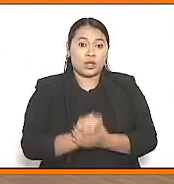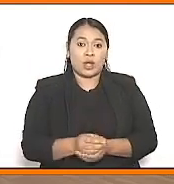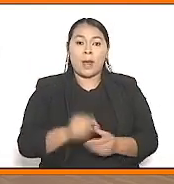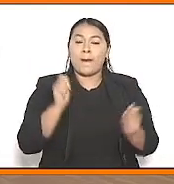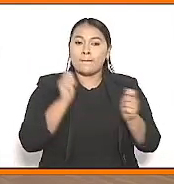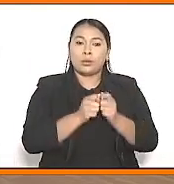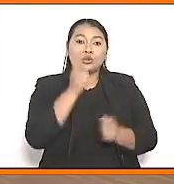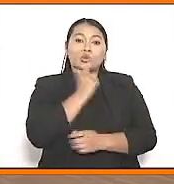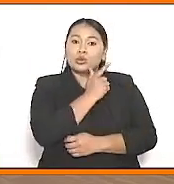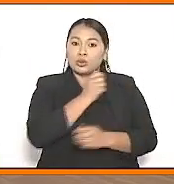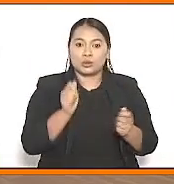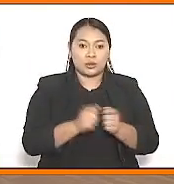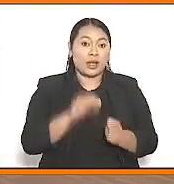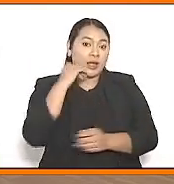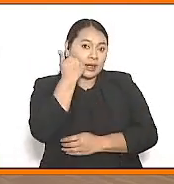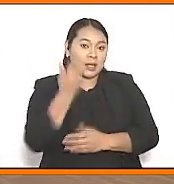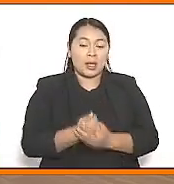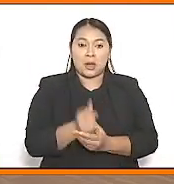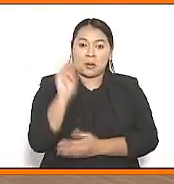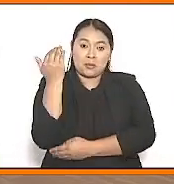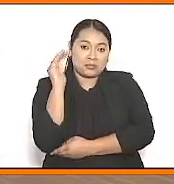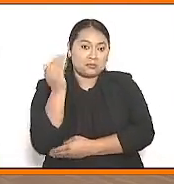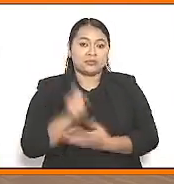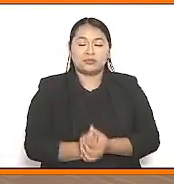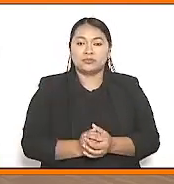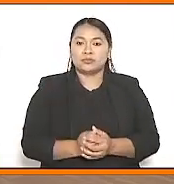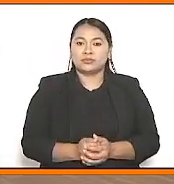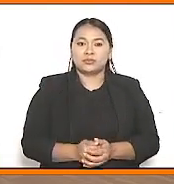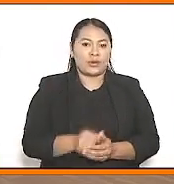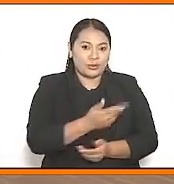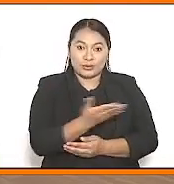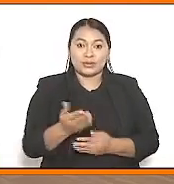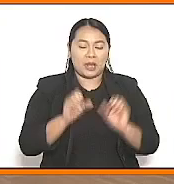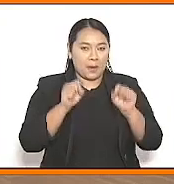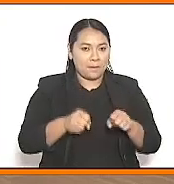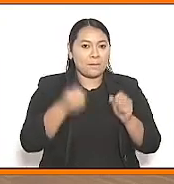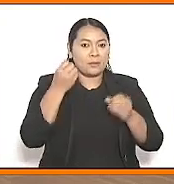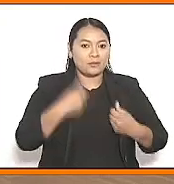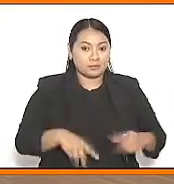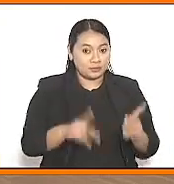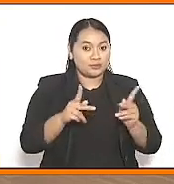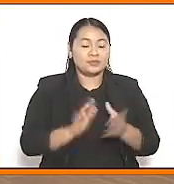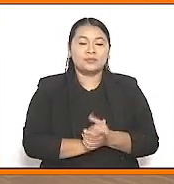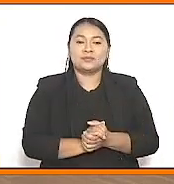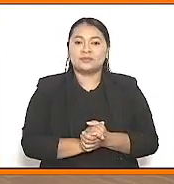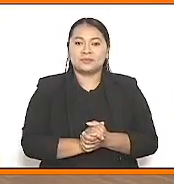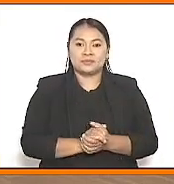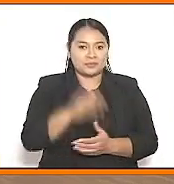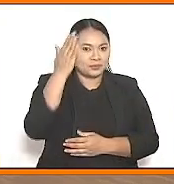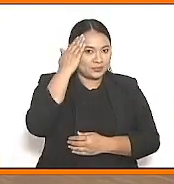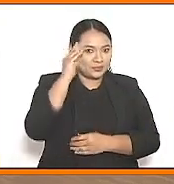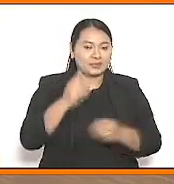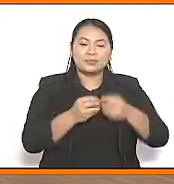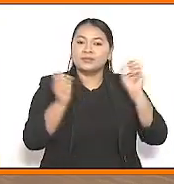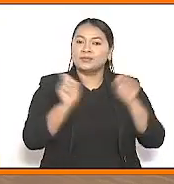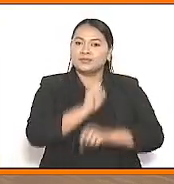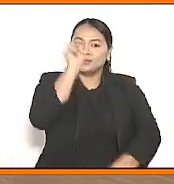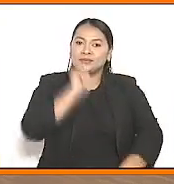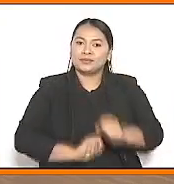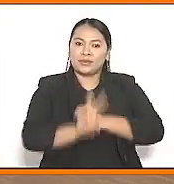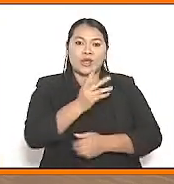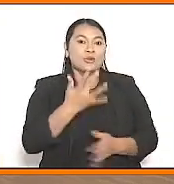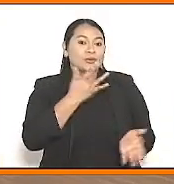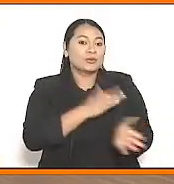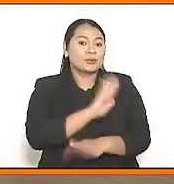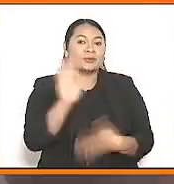www.lotoonline.hn pleca quiero ser presentadora pleca. No te perdás esta oportunidad. Si en esta tarde sos jugador para premiados, te deseamos muchísima suerte porque el